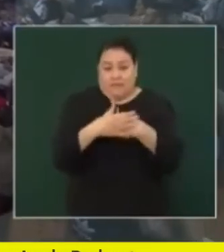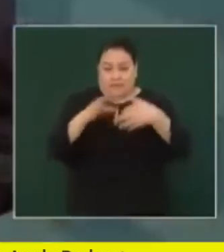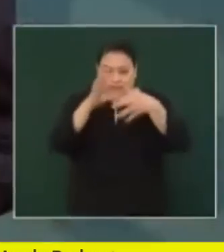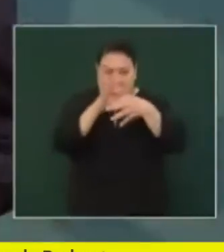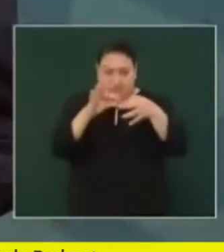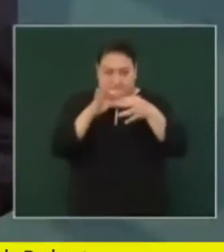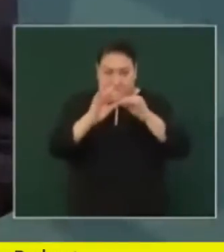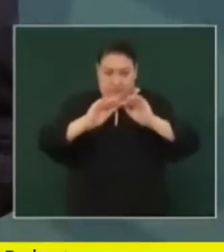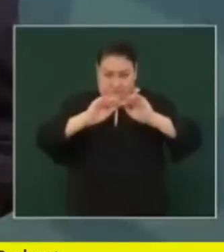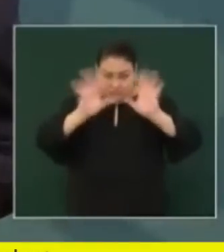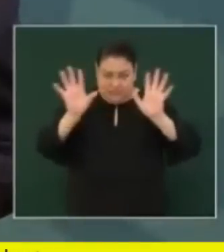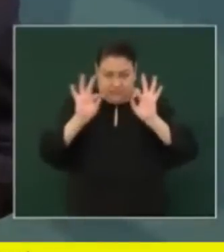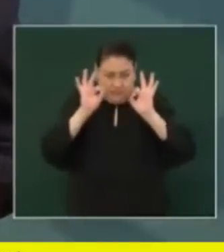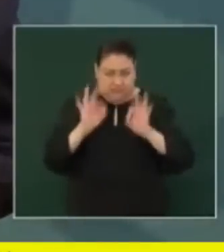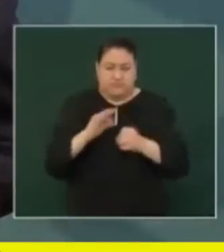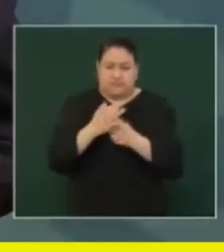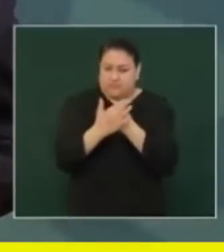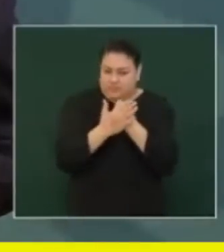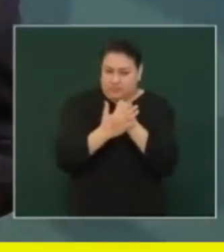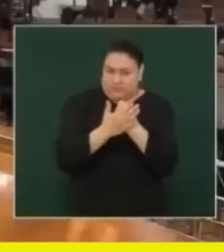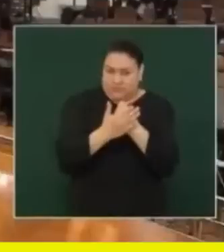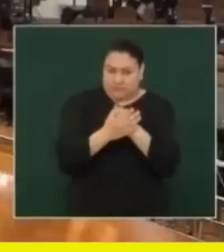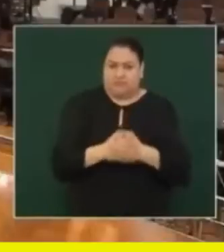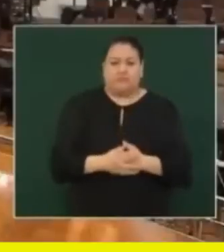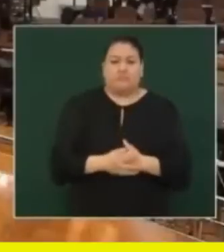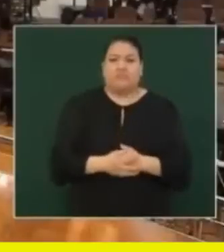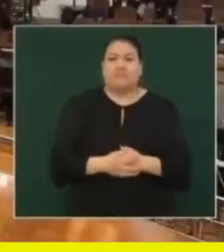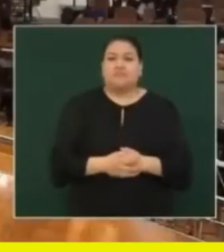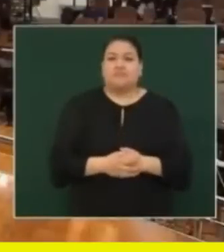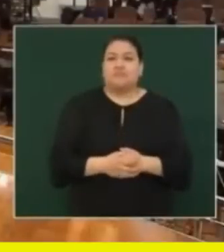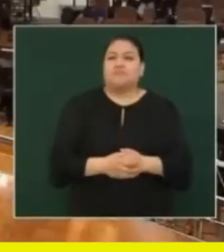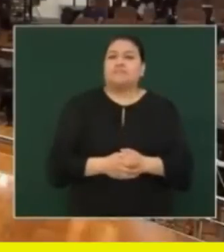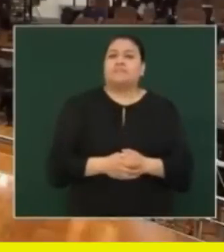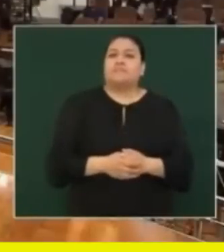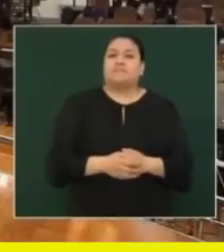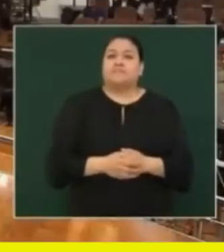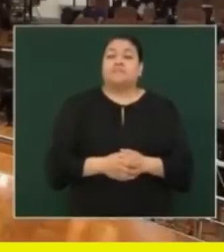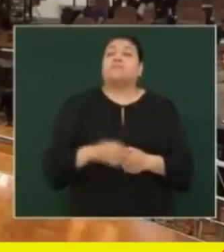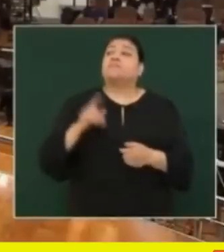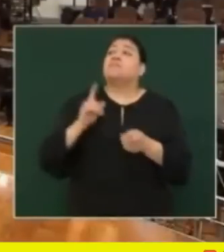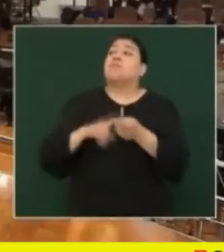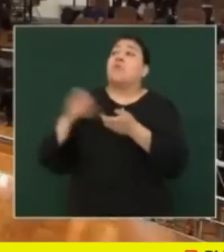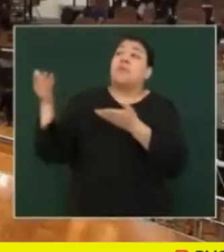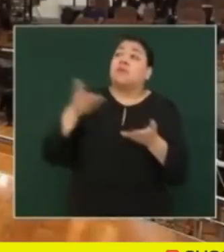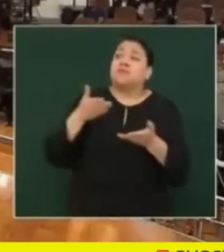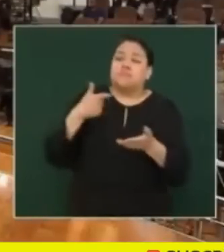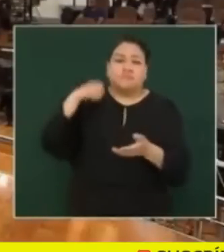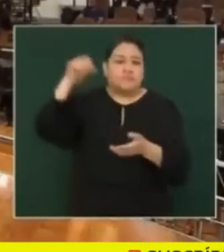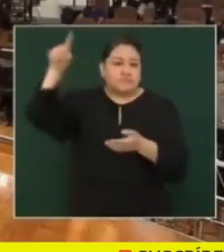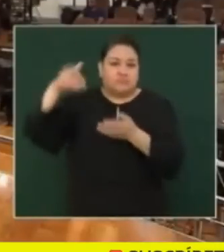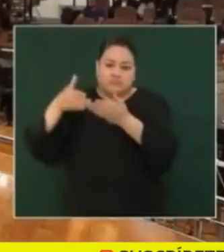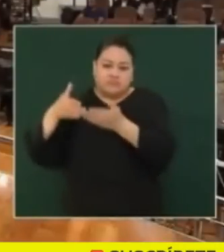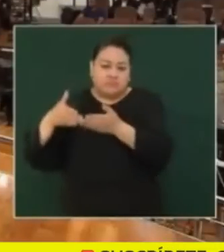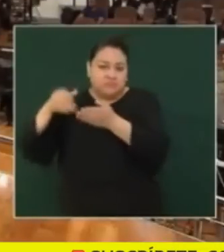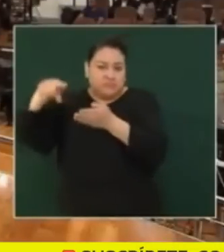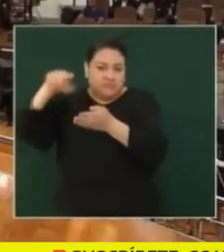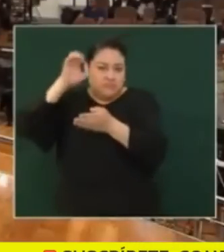más explícita no de China de China